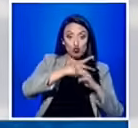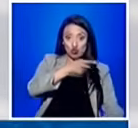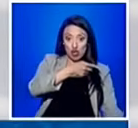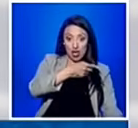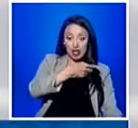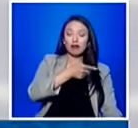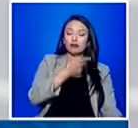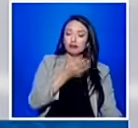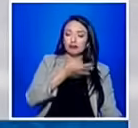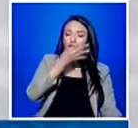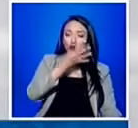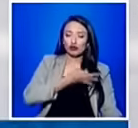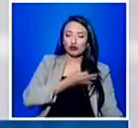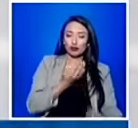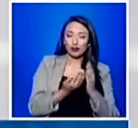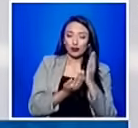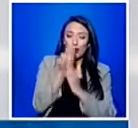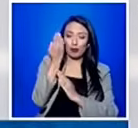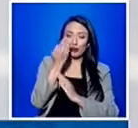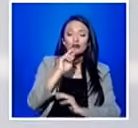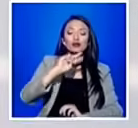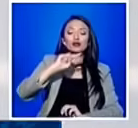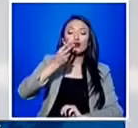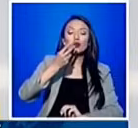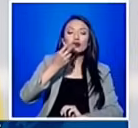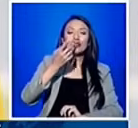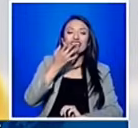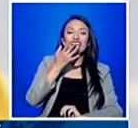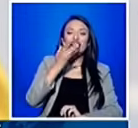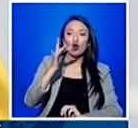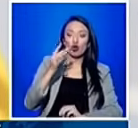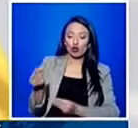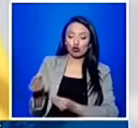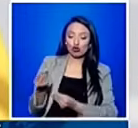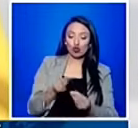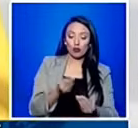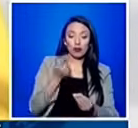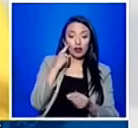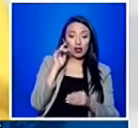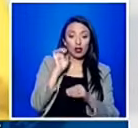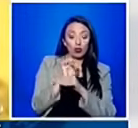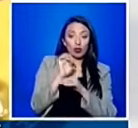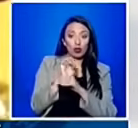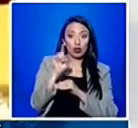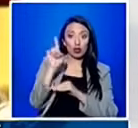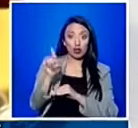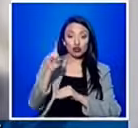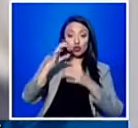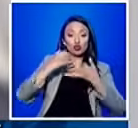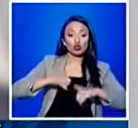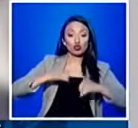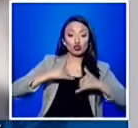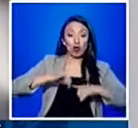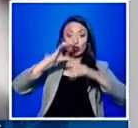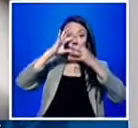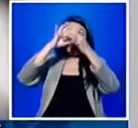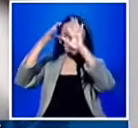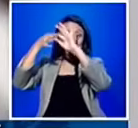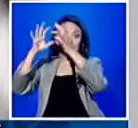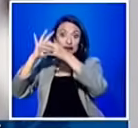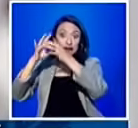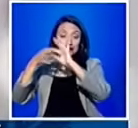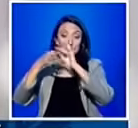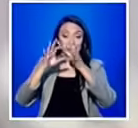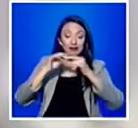una nueva hazaña al conseguir la segunda presea dorada para el país en la historia de los Juegos Paralímpicos y la